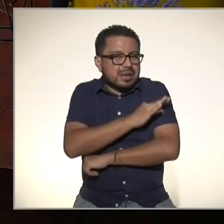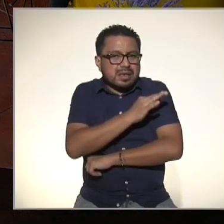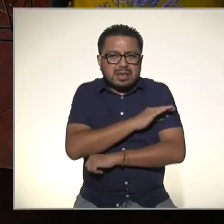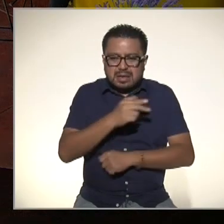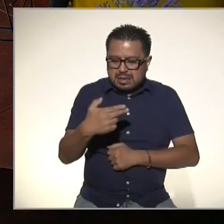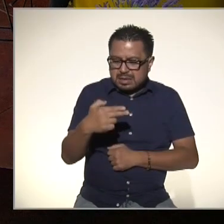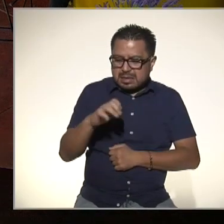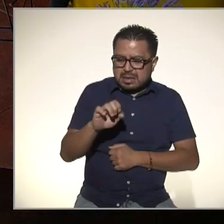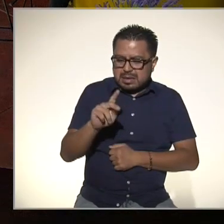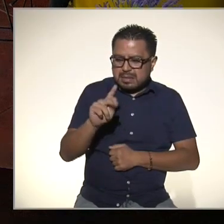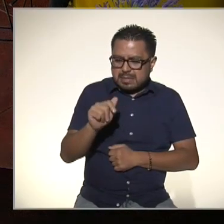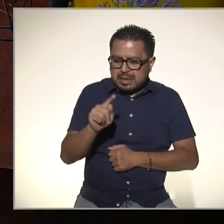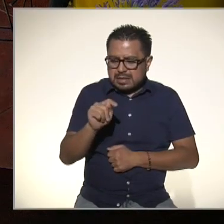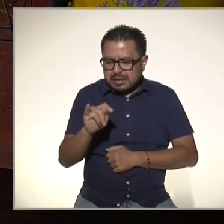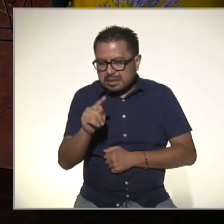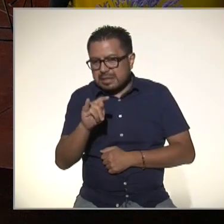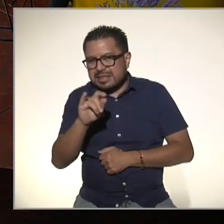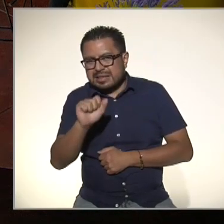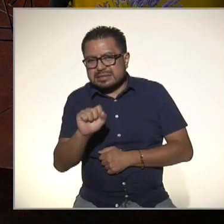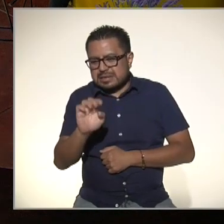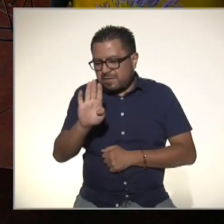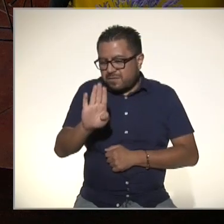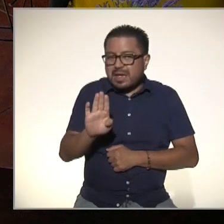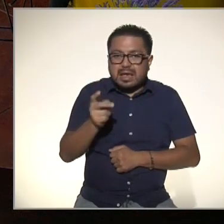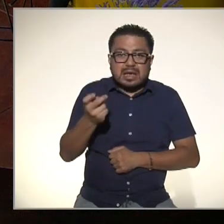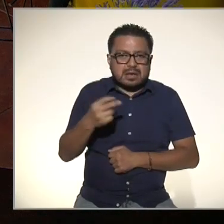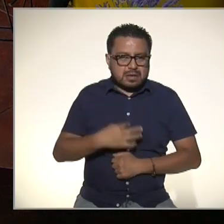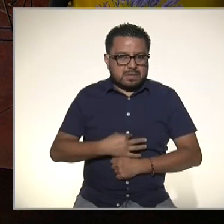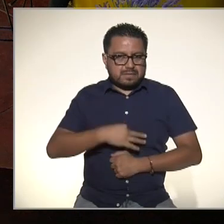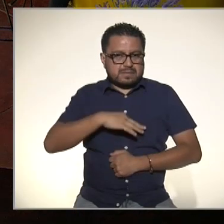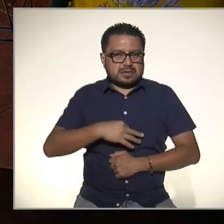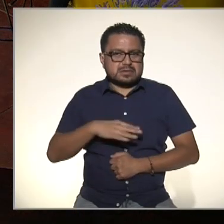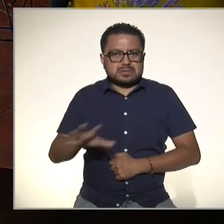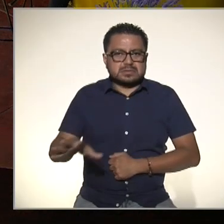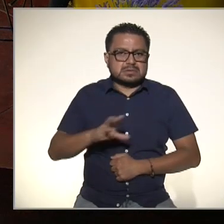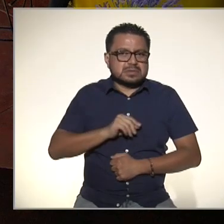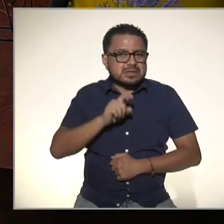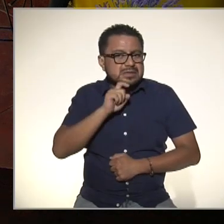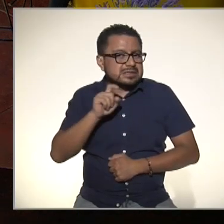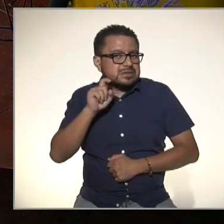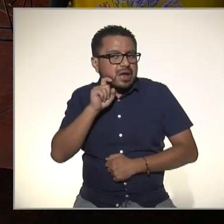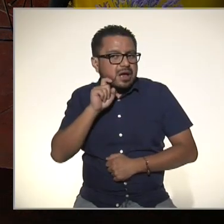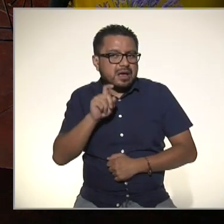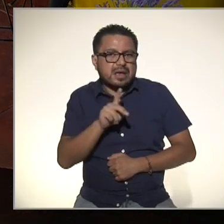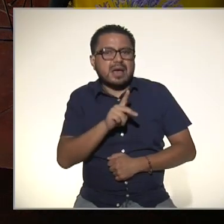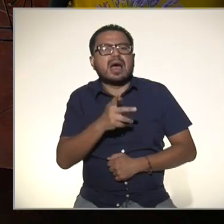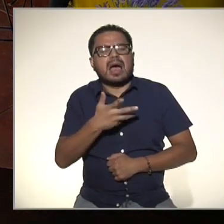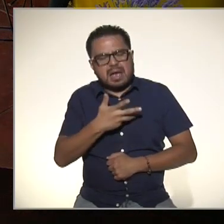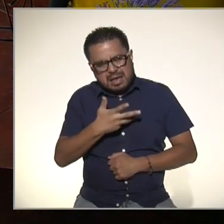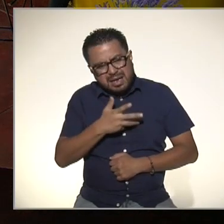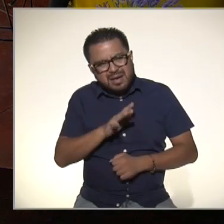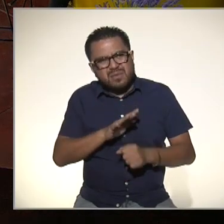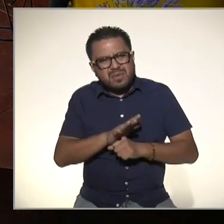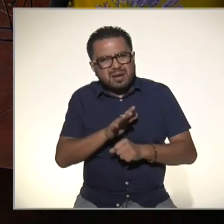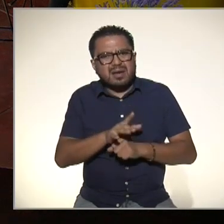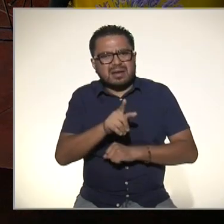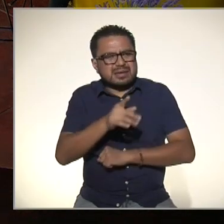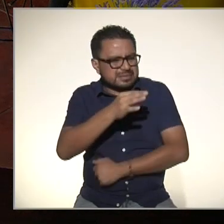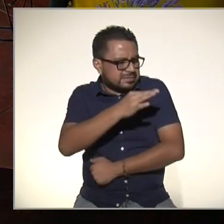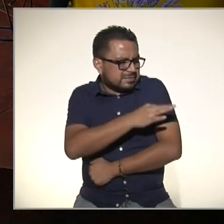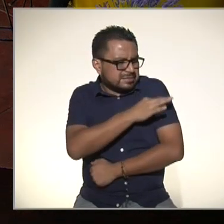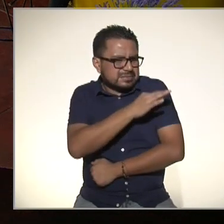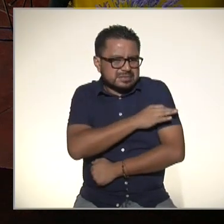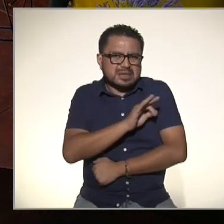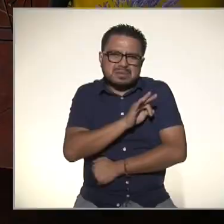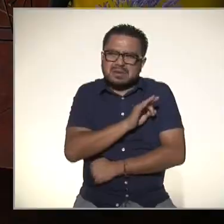B. Hepatitis B, se dijo aquí en este foro que era una infección de transmisión sexual, sobre todo hay vacuna. Hay que vacunarse porque así lo